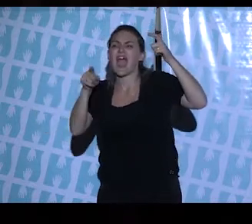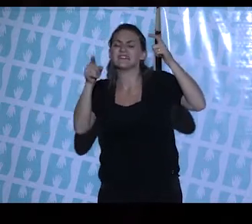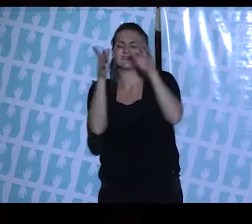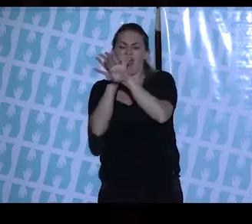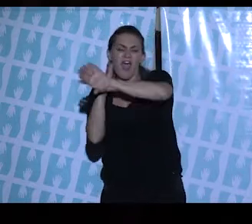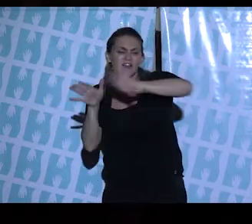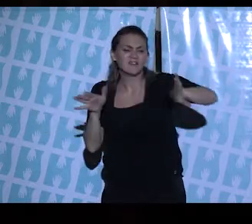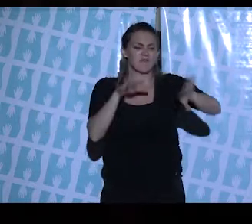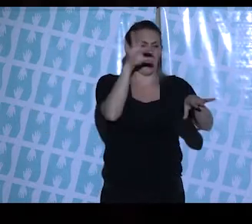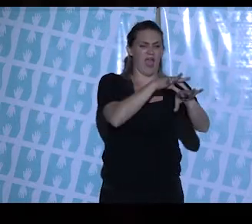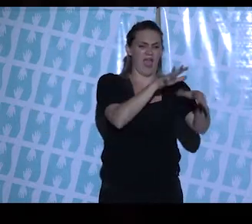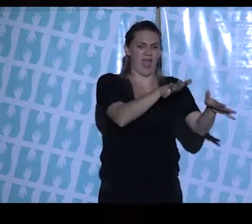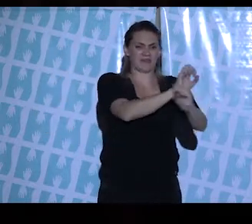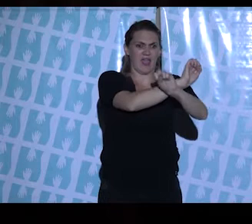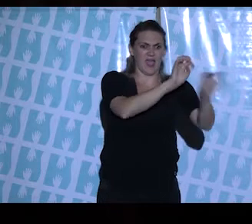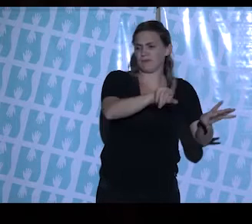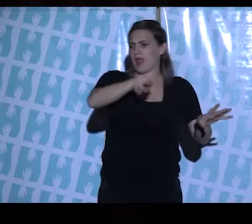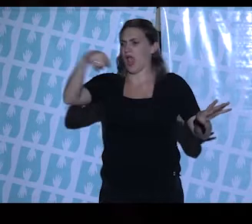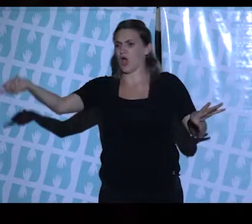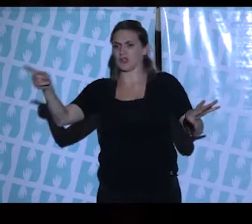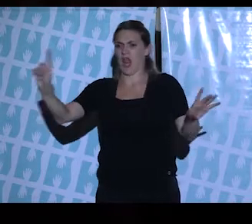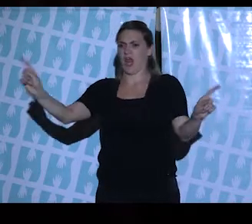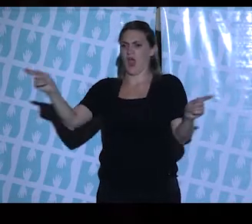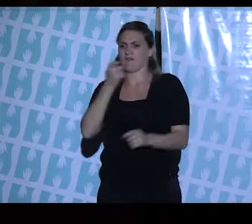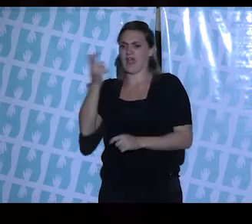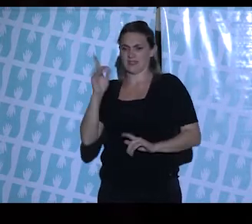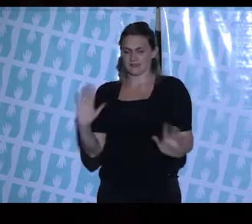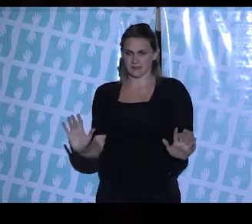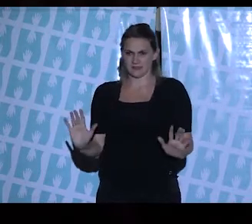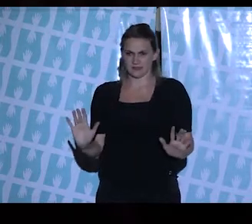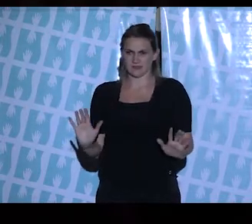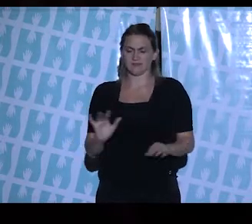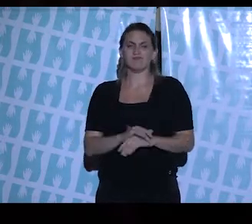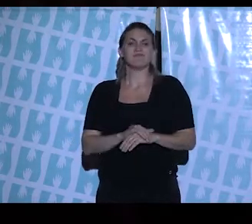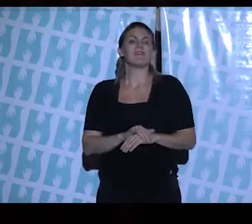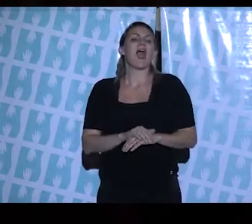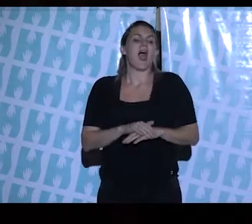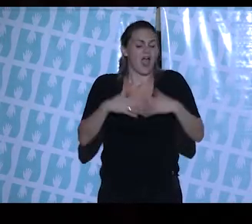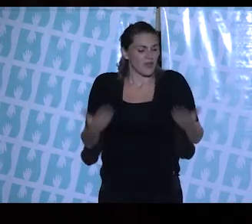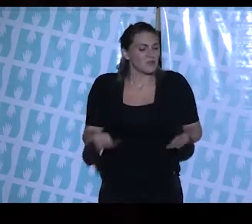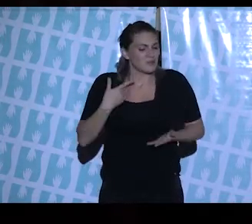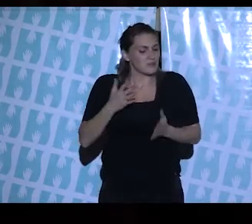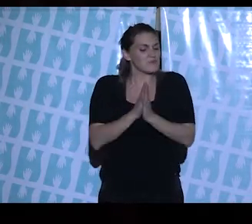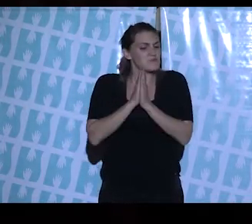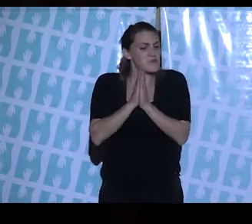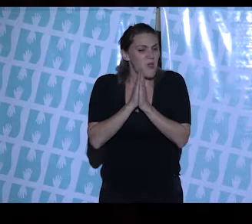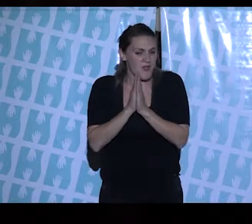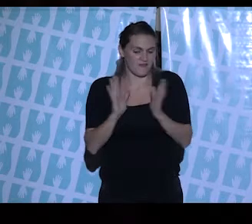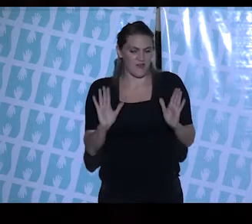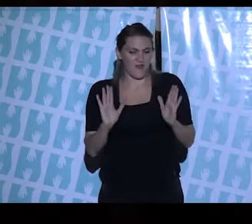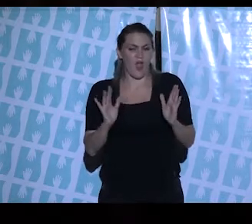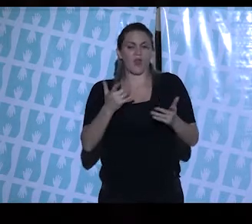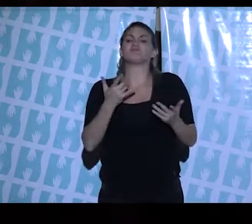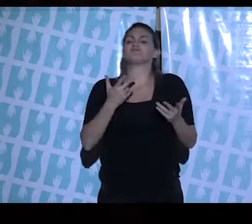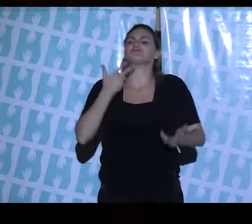las enfermedades por cualidades o características que la tornan diferente de cualquier otra enfermedad.